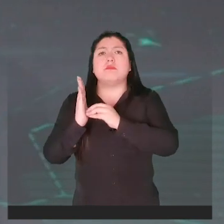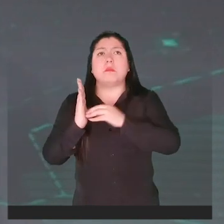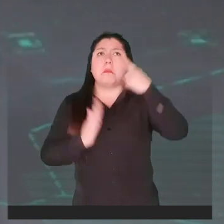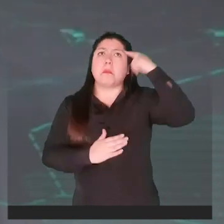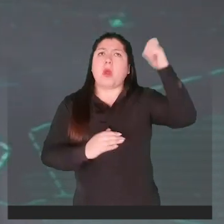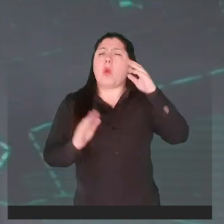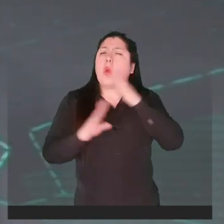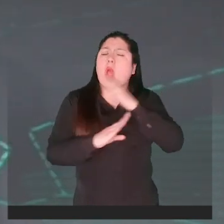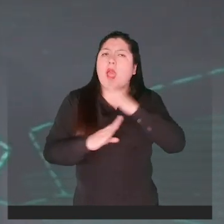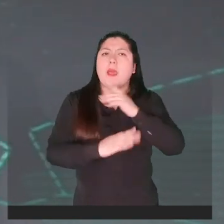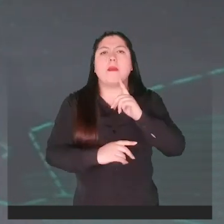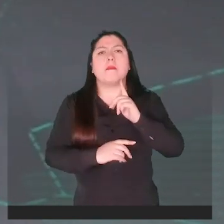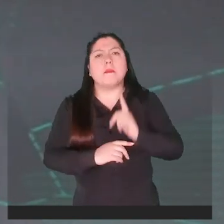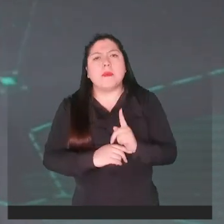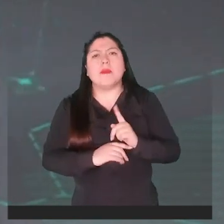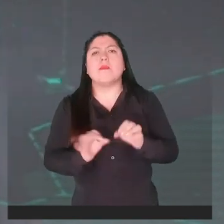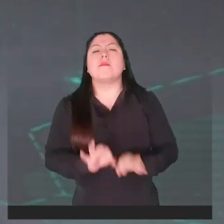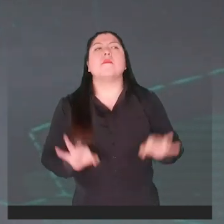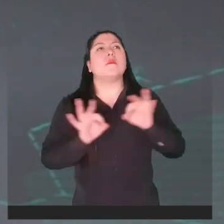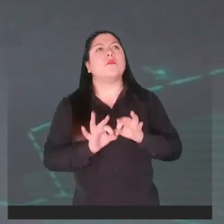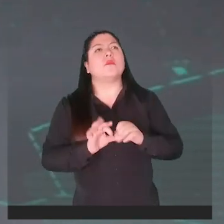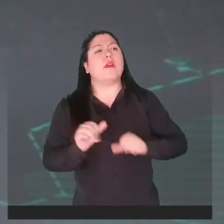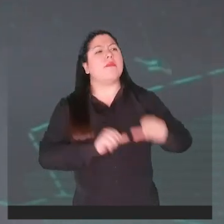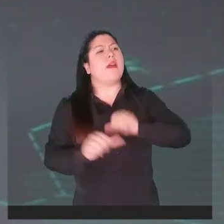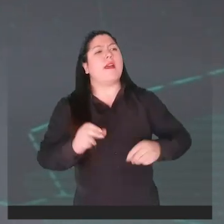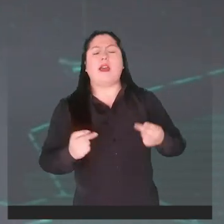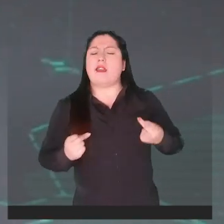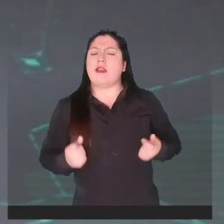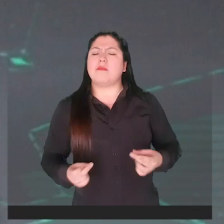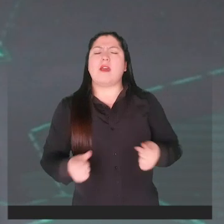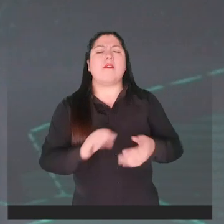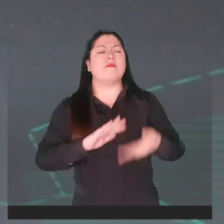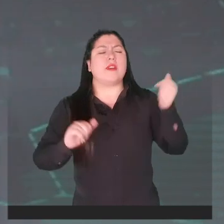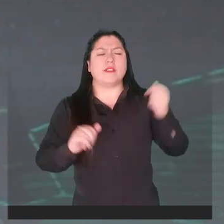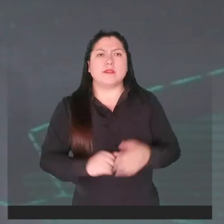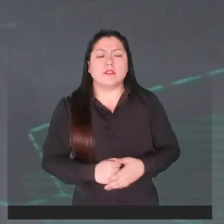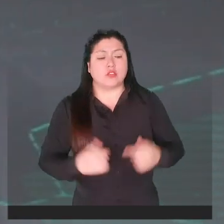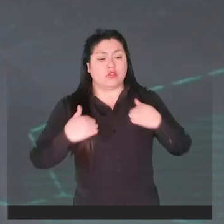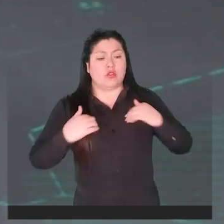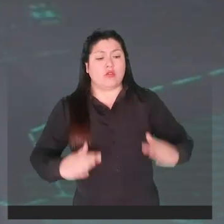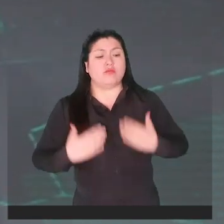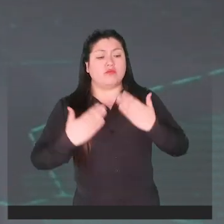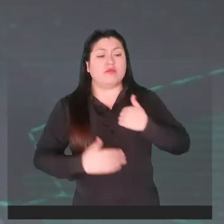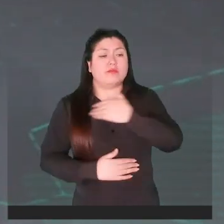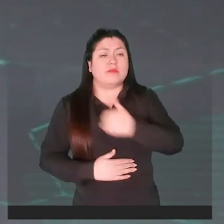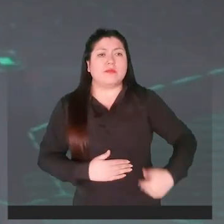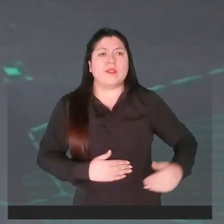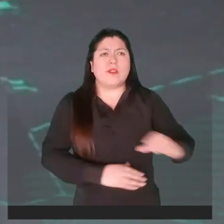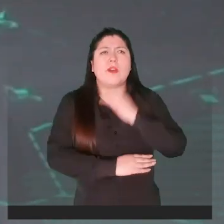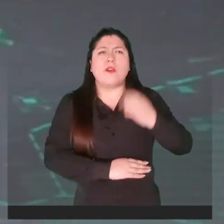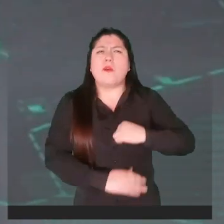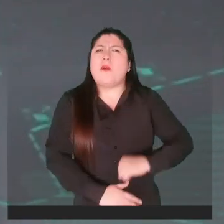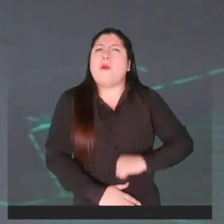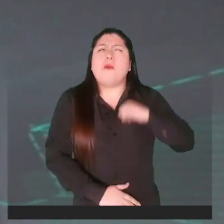no genera riesgos, pero genera practicidad. Así que hoy puedo decir como presidente de la República que me